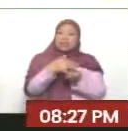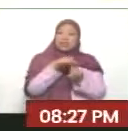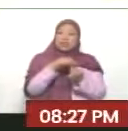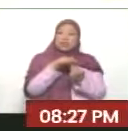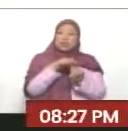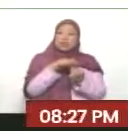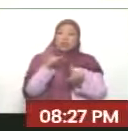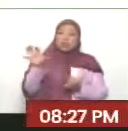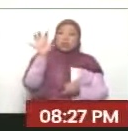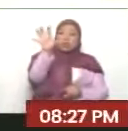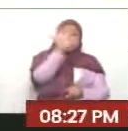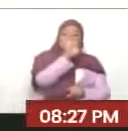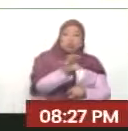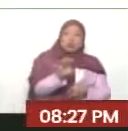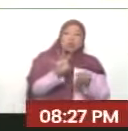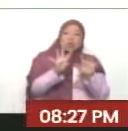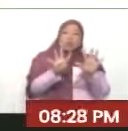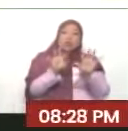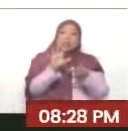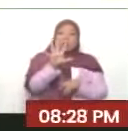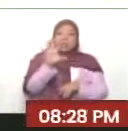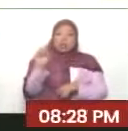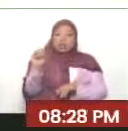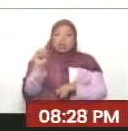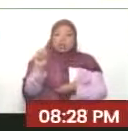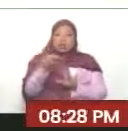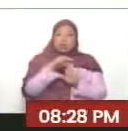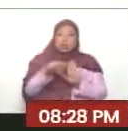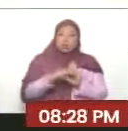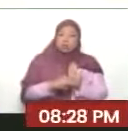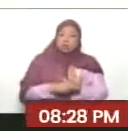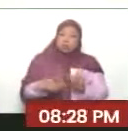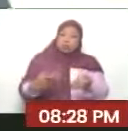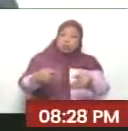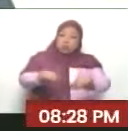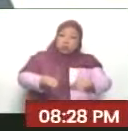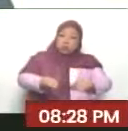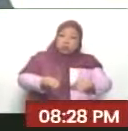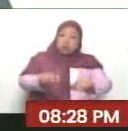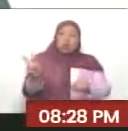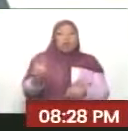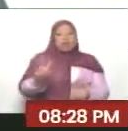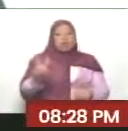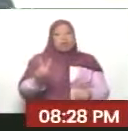que crearon las 930 sanciones. ¿Y qué hacen los migrantes